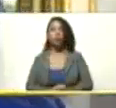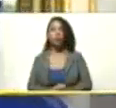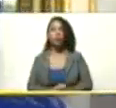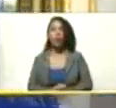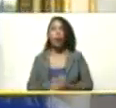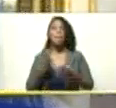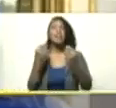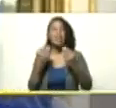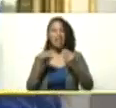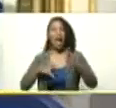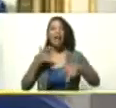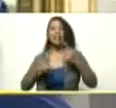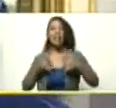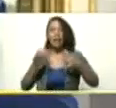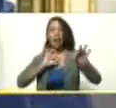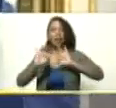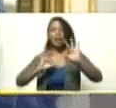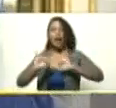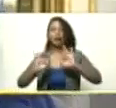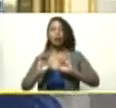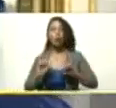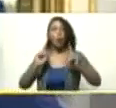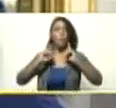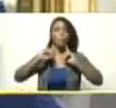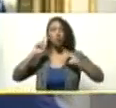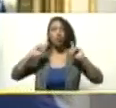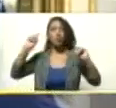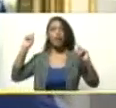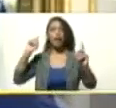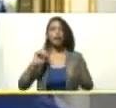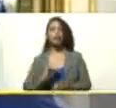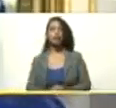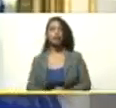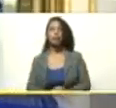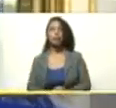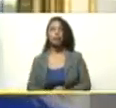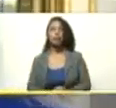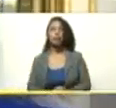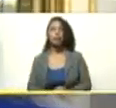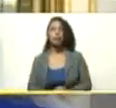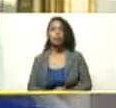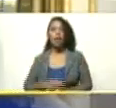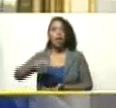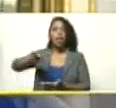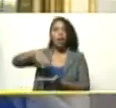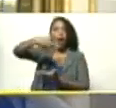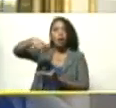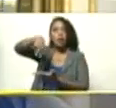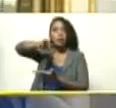Bastante actividad teatral, musical, de danza,